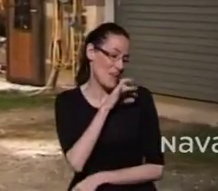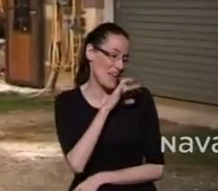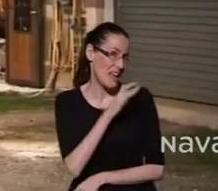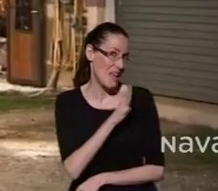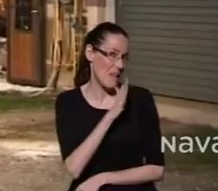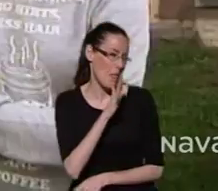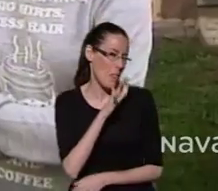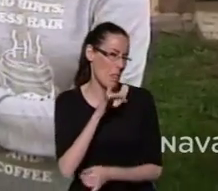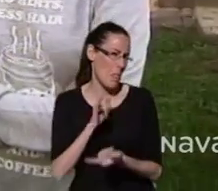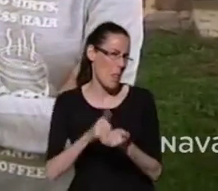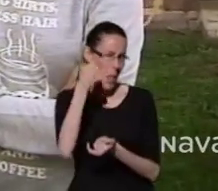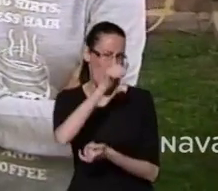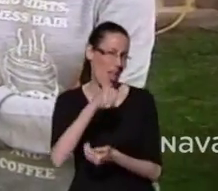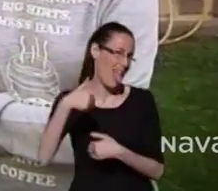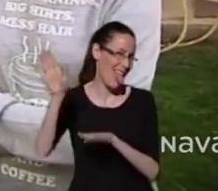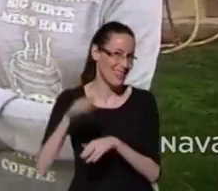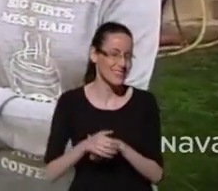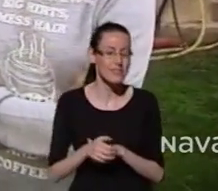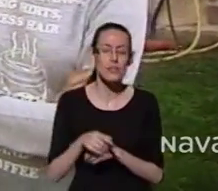años trabajando la madera, Gabriel?